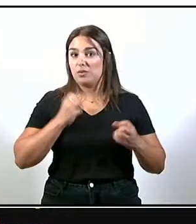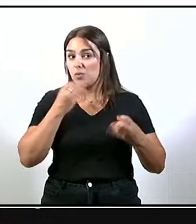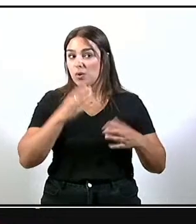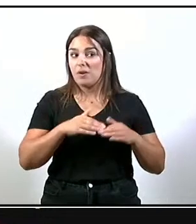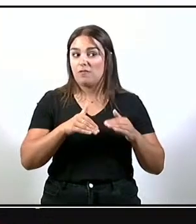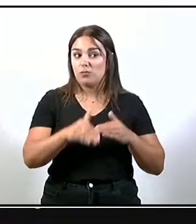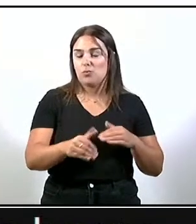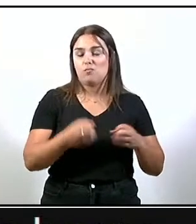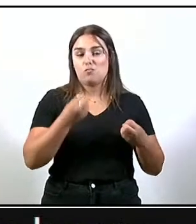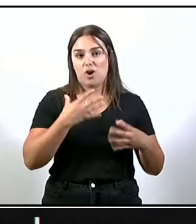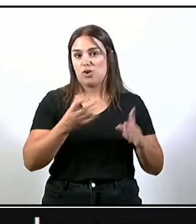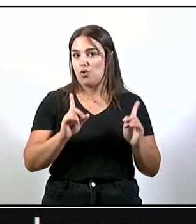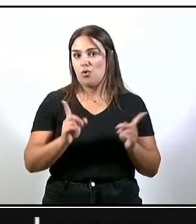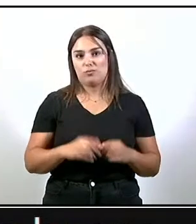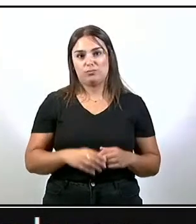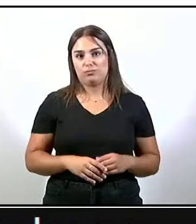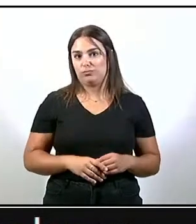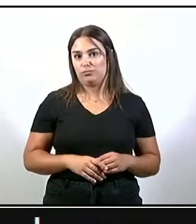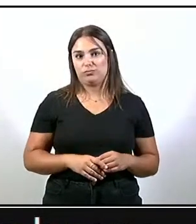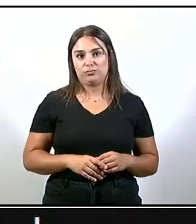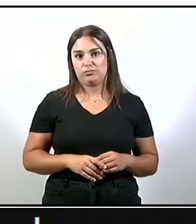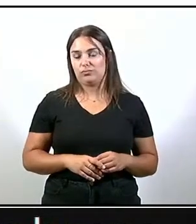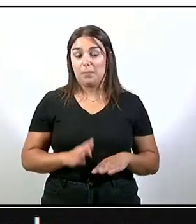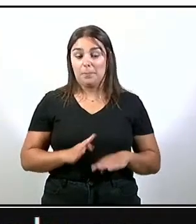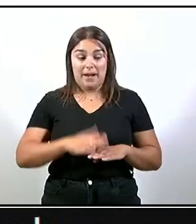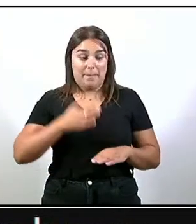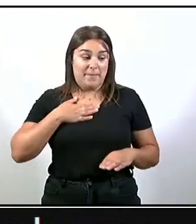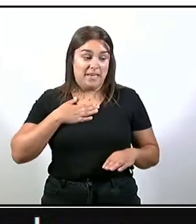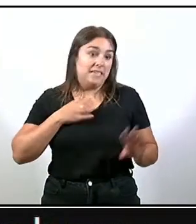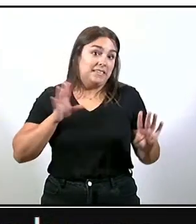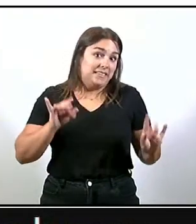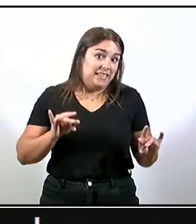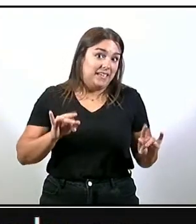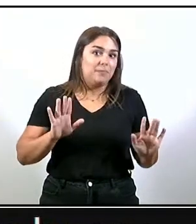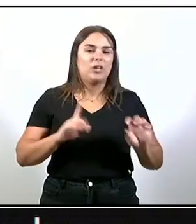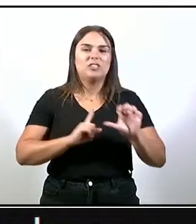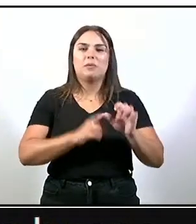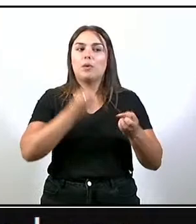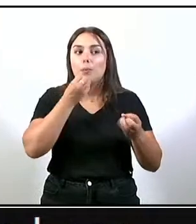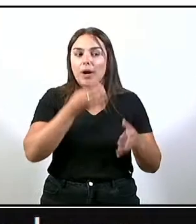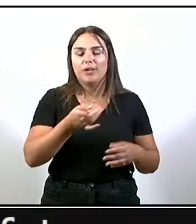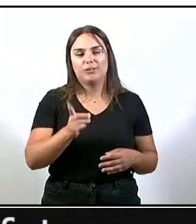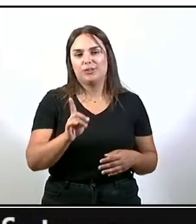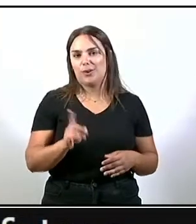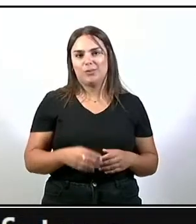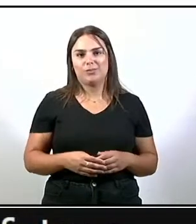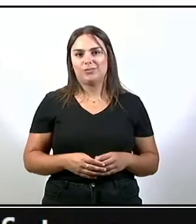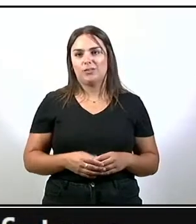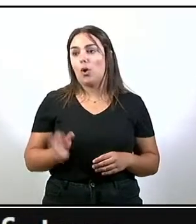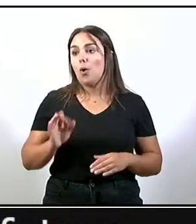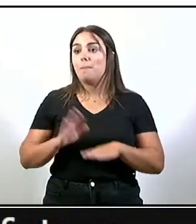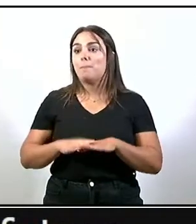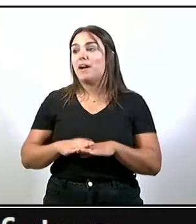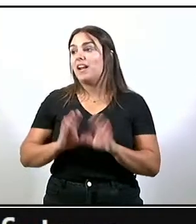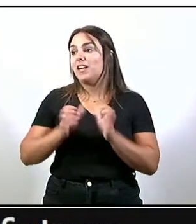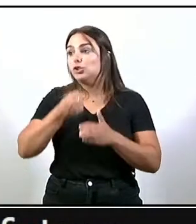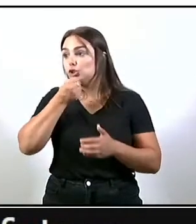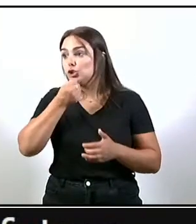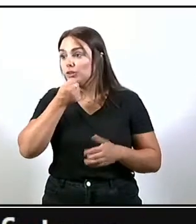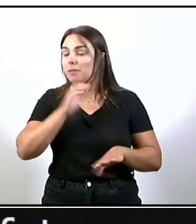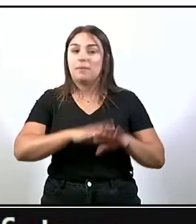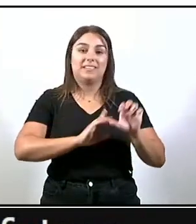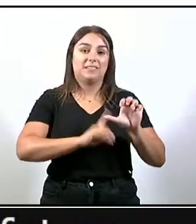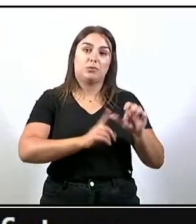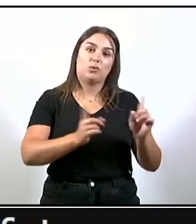futuro. Aunque lo pueda ser para mí, no es bueno para Extremadura. O aunque lo pueda ser para el PSOE, no es bueno para